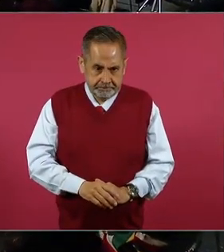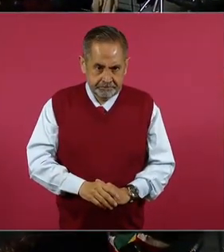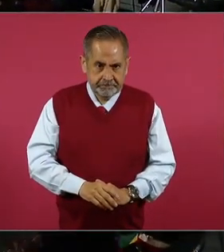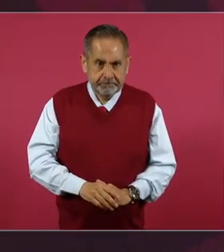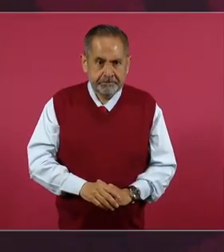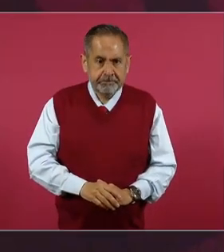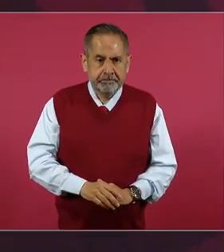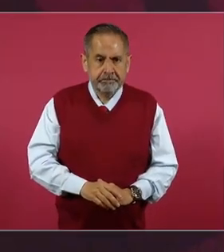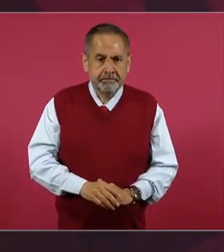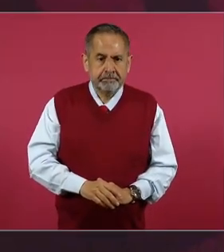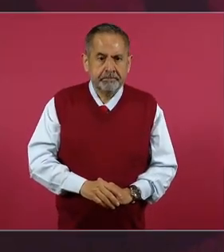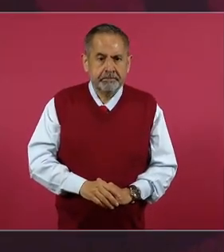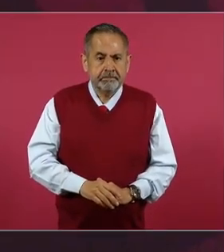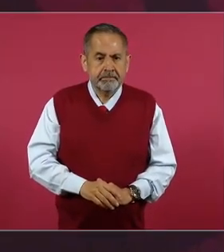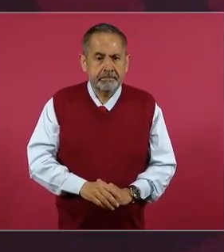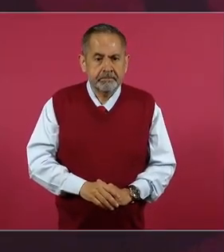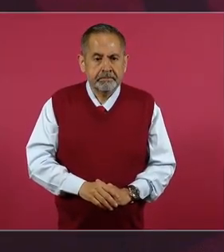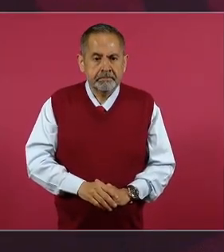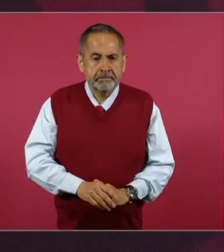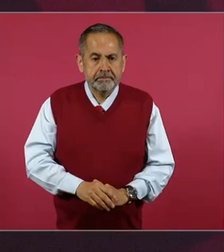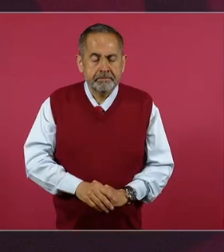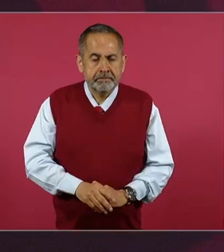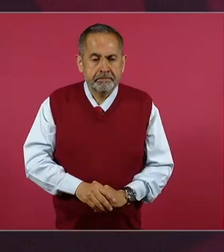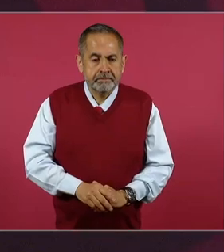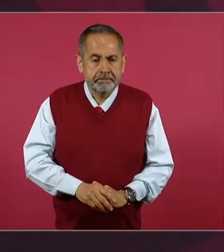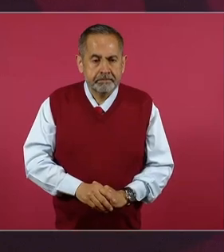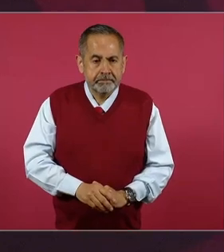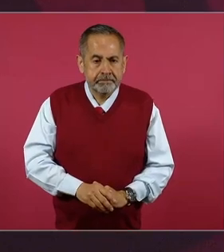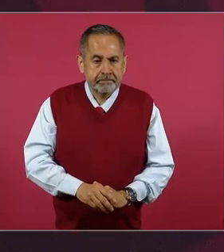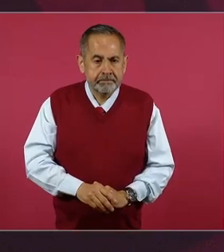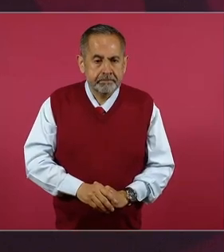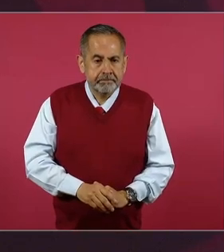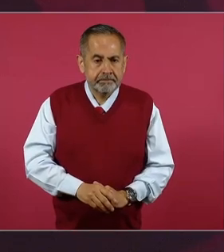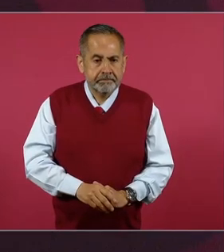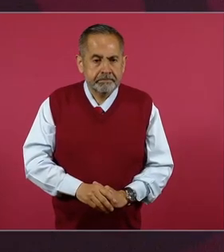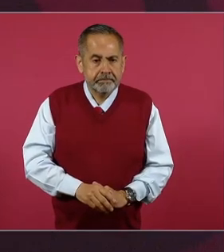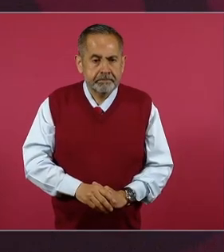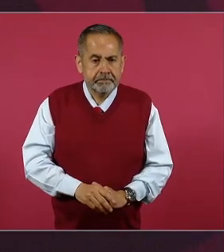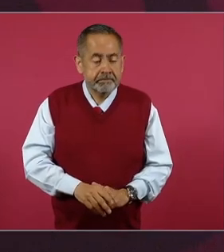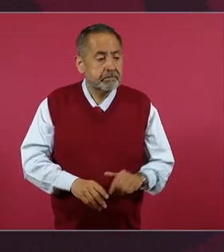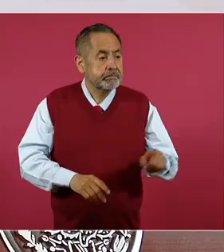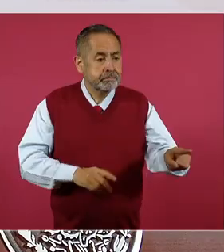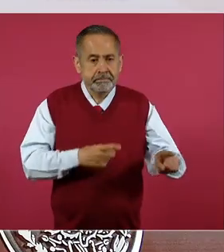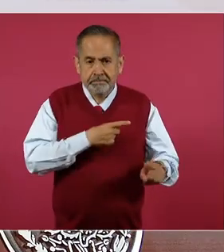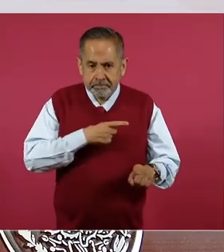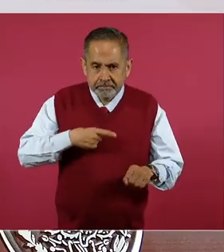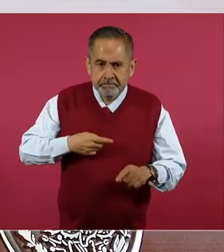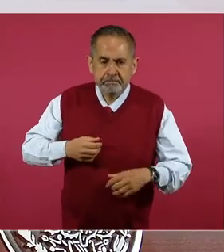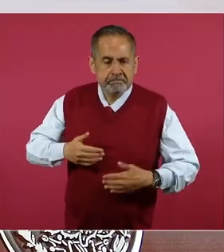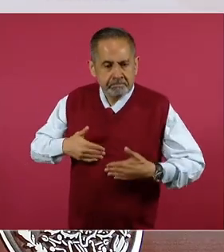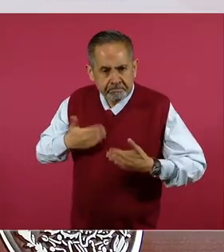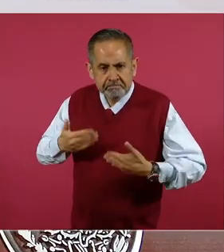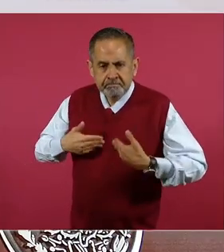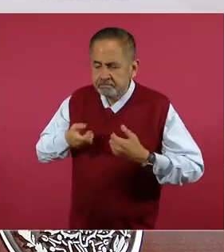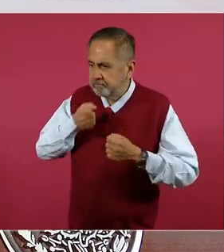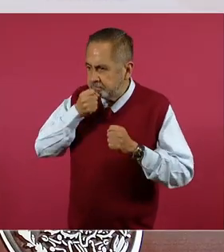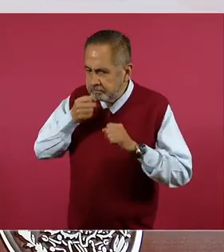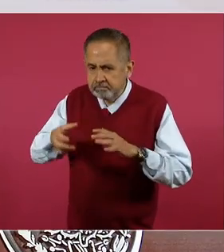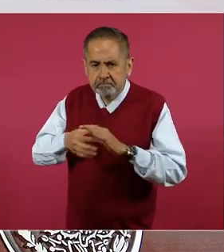Debería de informar que no ha dicho